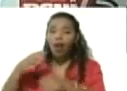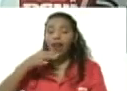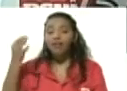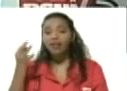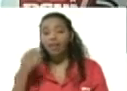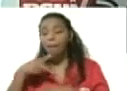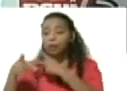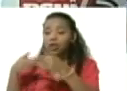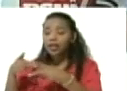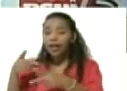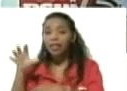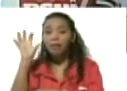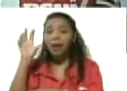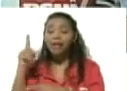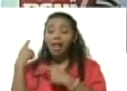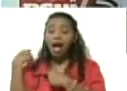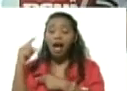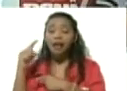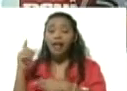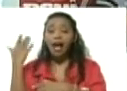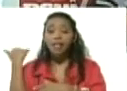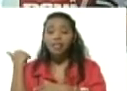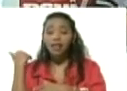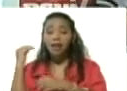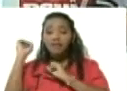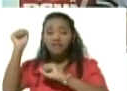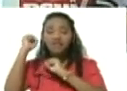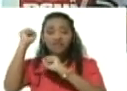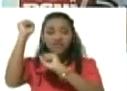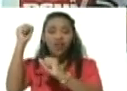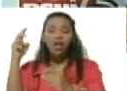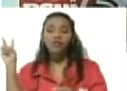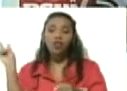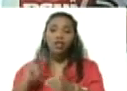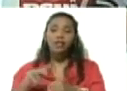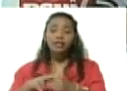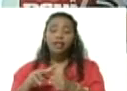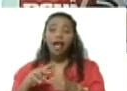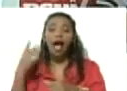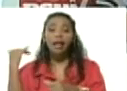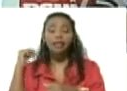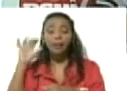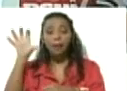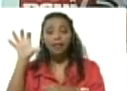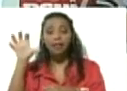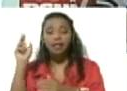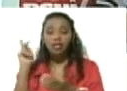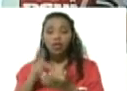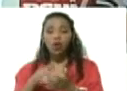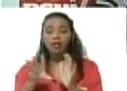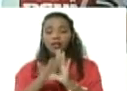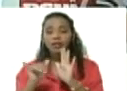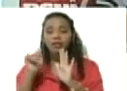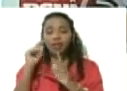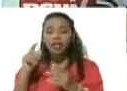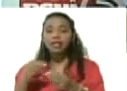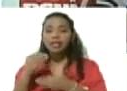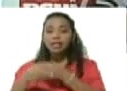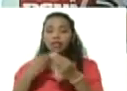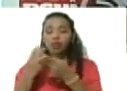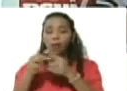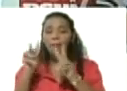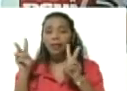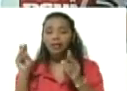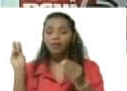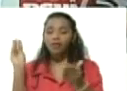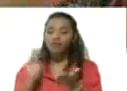país, había manifestaciones de violencia en buena parte del país. Llegó la Asamblea Nacional Constituyente y se hizo la paz, se